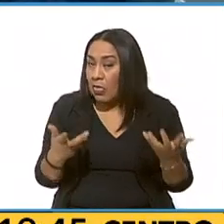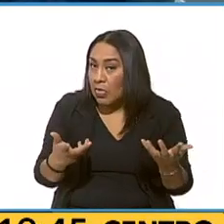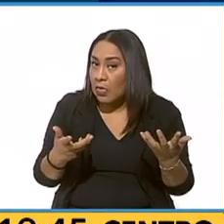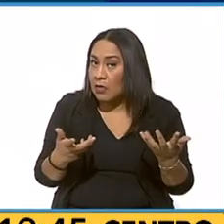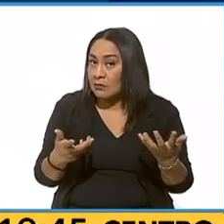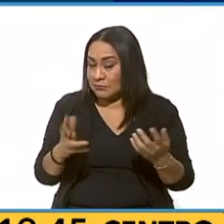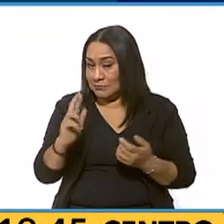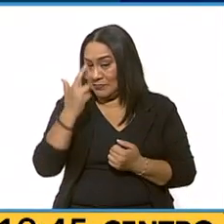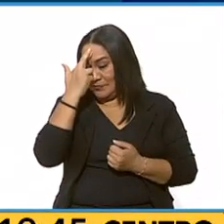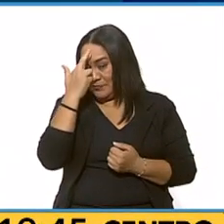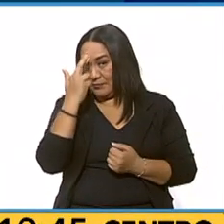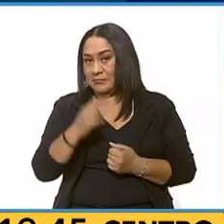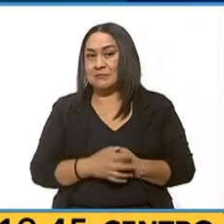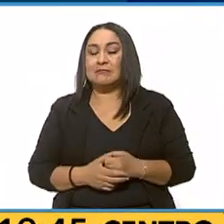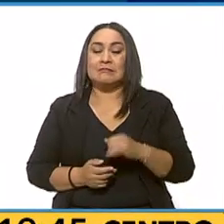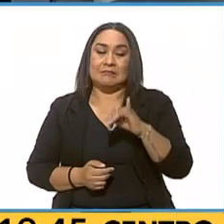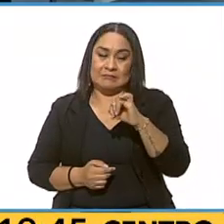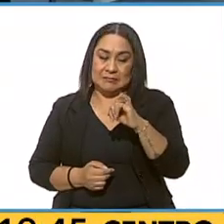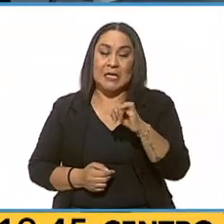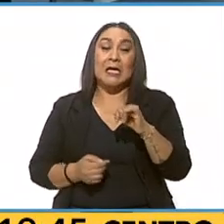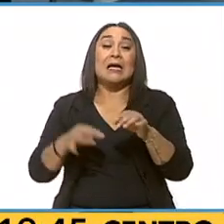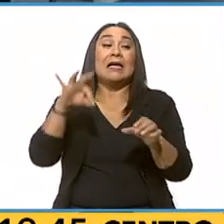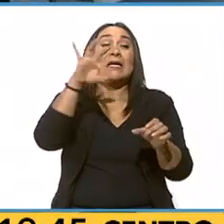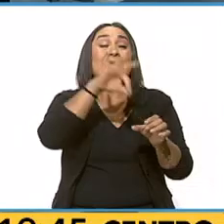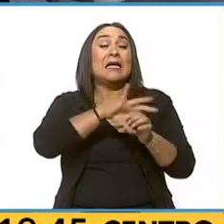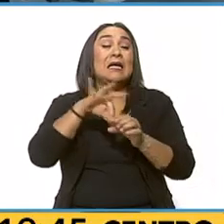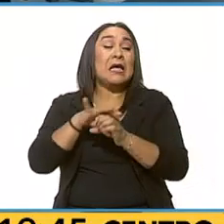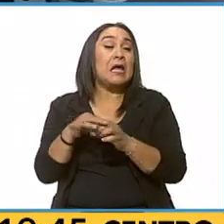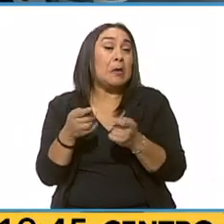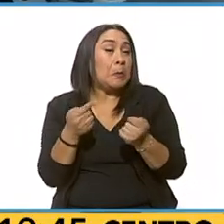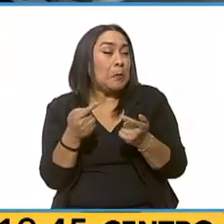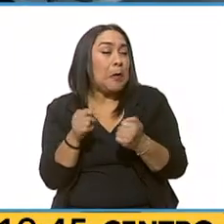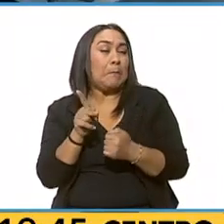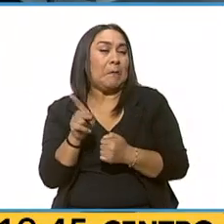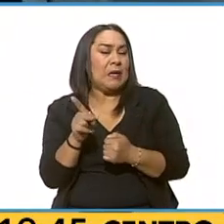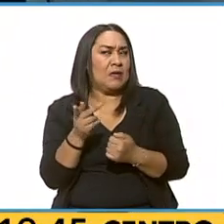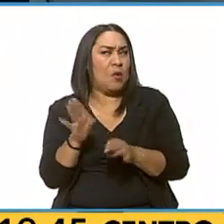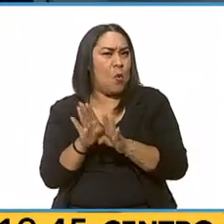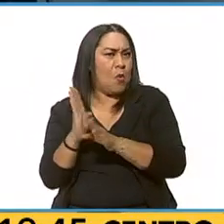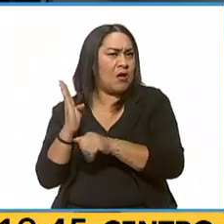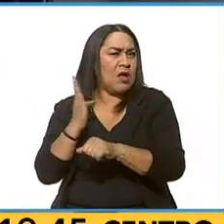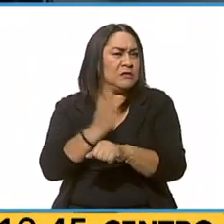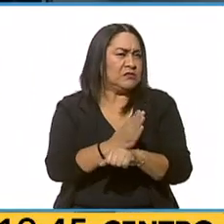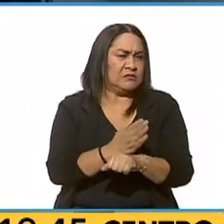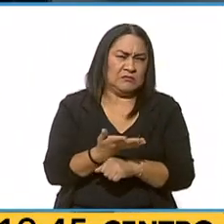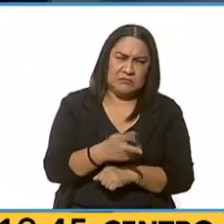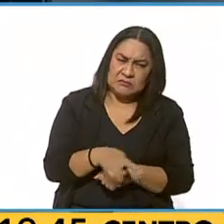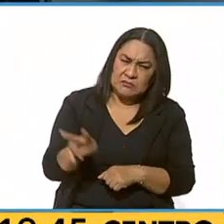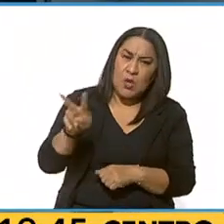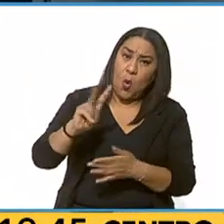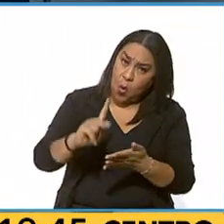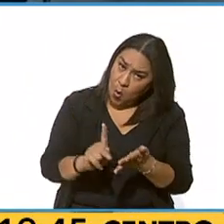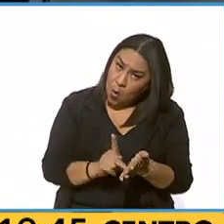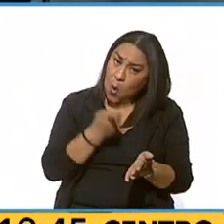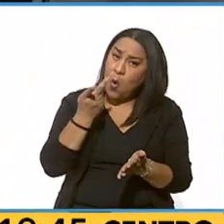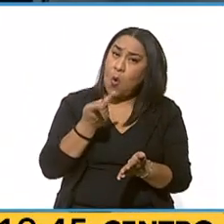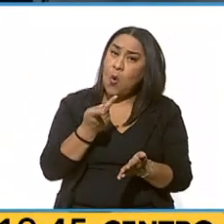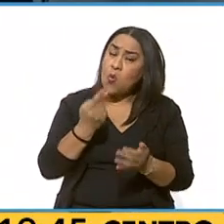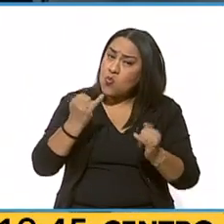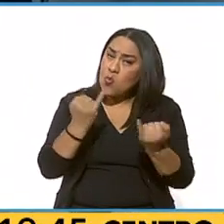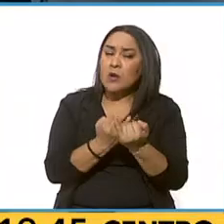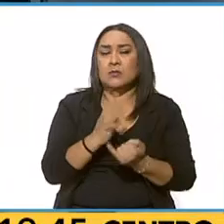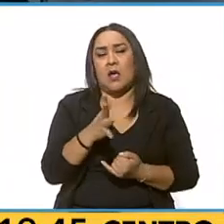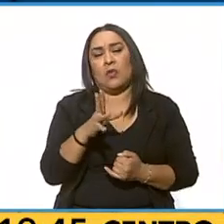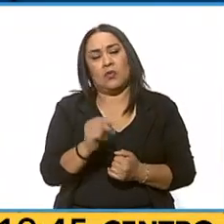tercera parte de casillas, muy poquitas casillas. Y encima nos castigaron. Sí. Entonces eso no debe volver a pasar. Digamos que